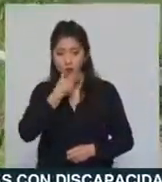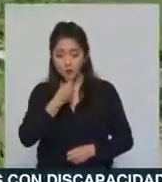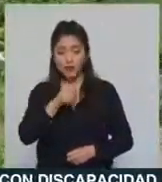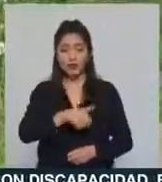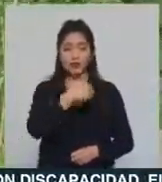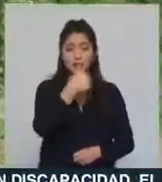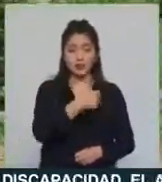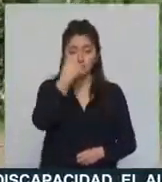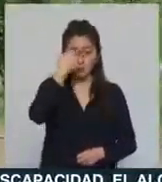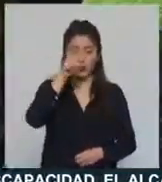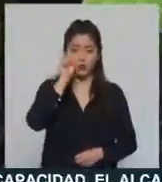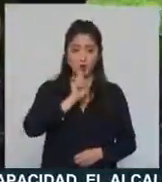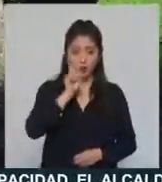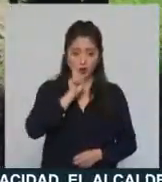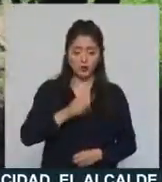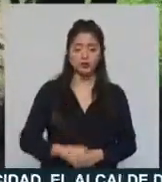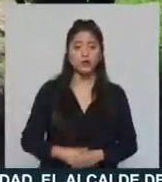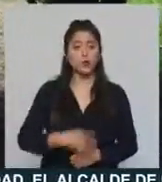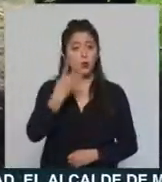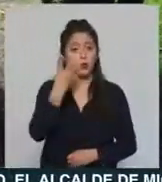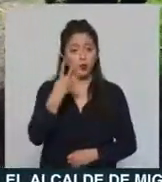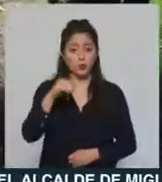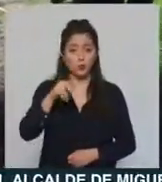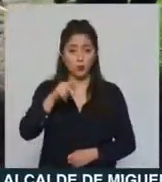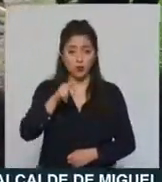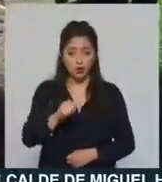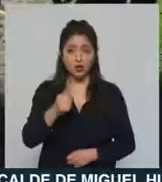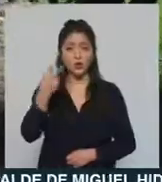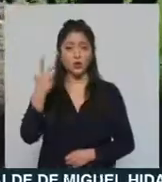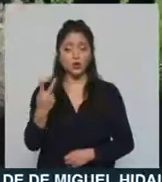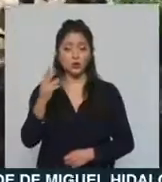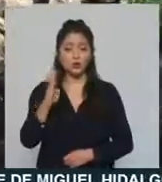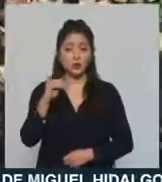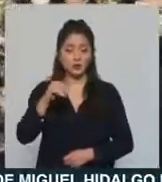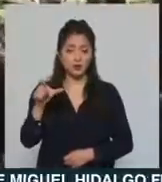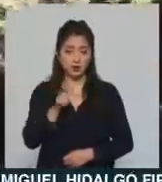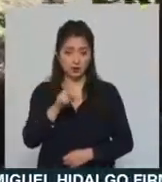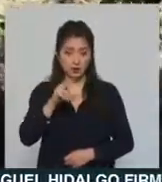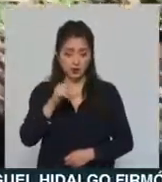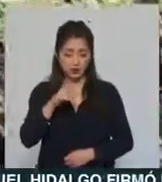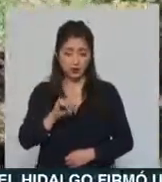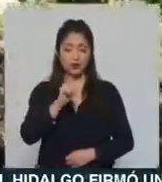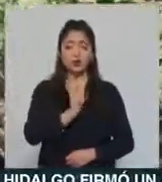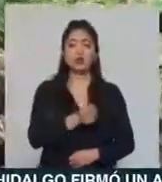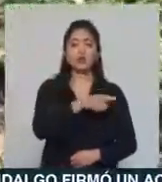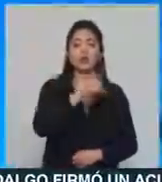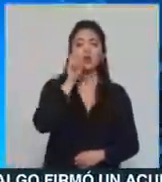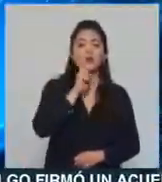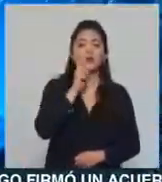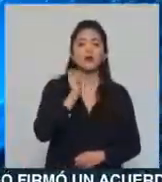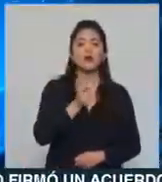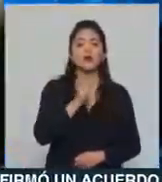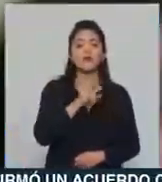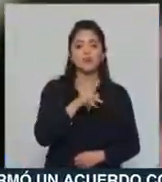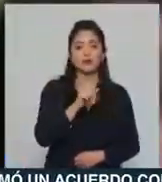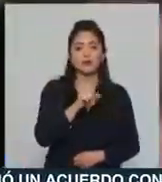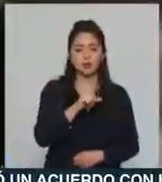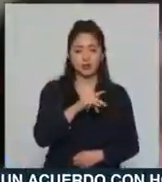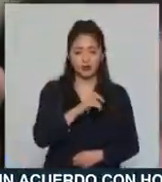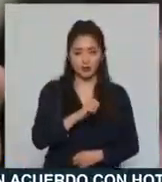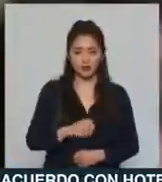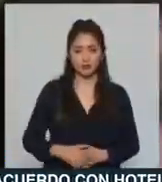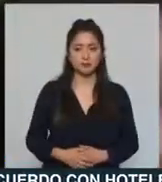6 para la rama femenina, 4 en montaña, 2 para hombres en BMX Racing y 1 de mujeres en BMX Freestyle.